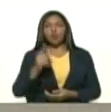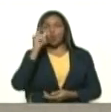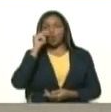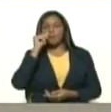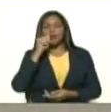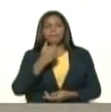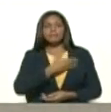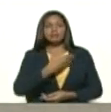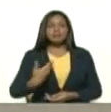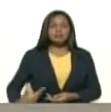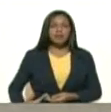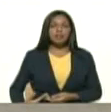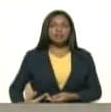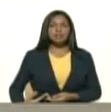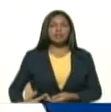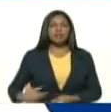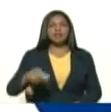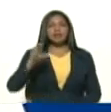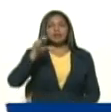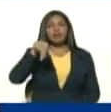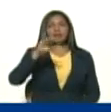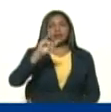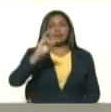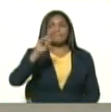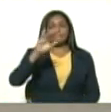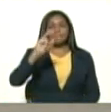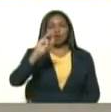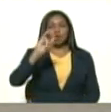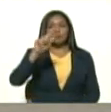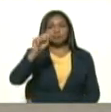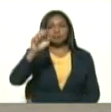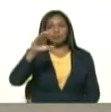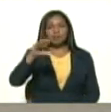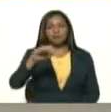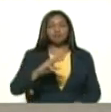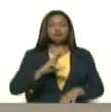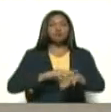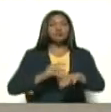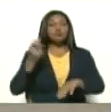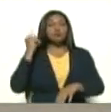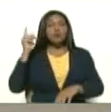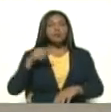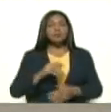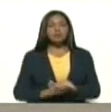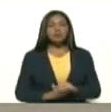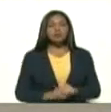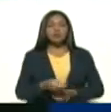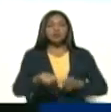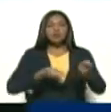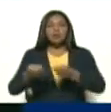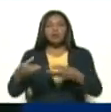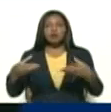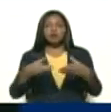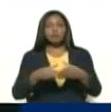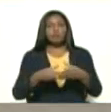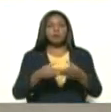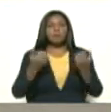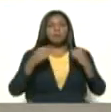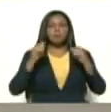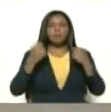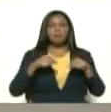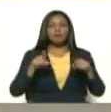Sánchez, presidente de Quimbiotep. A la doctora María Fernanda Martínez, coordinadora del Comité Terapéutico